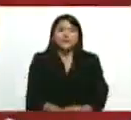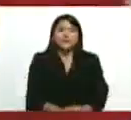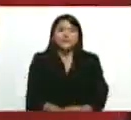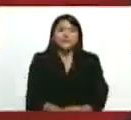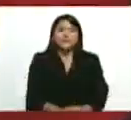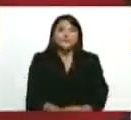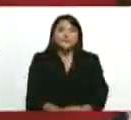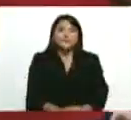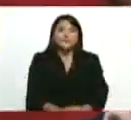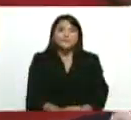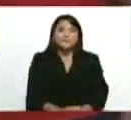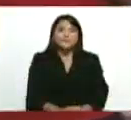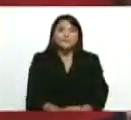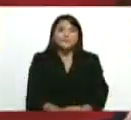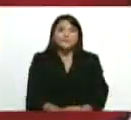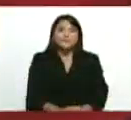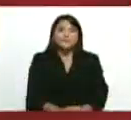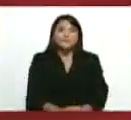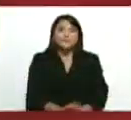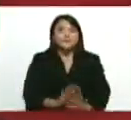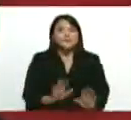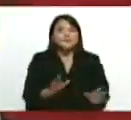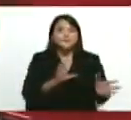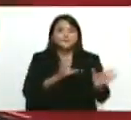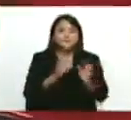con el mazo dando. He dicho.